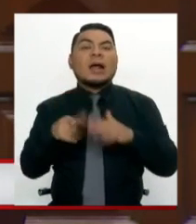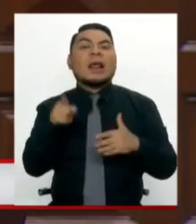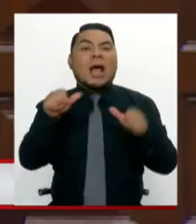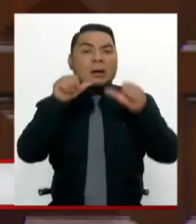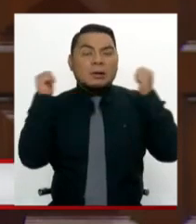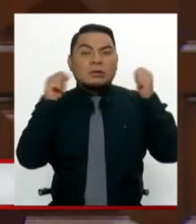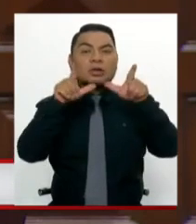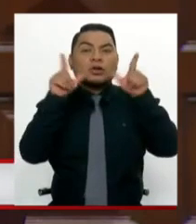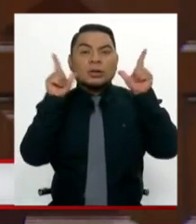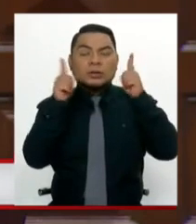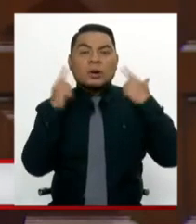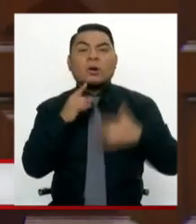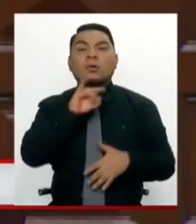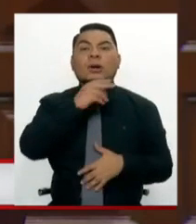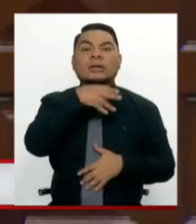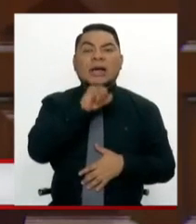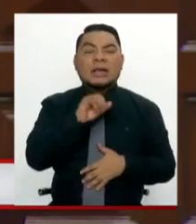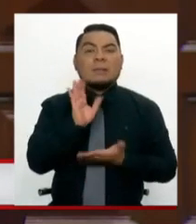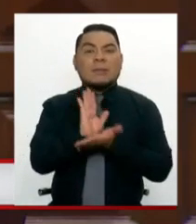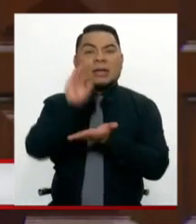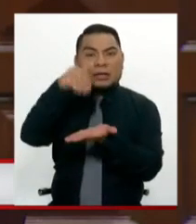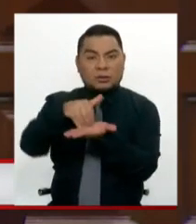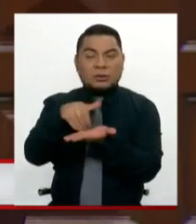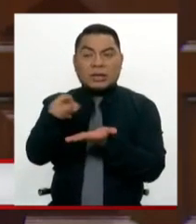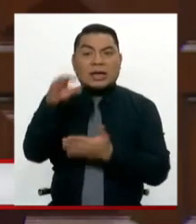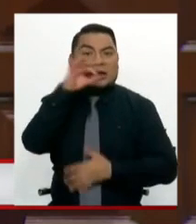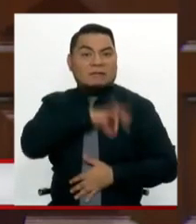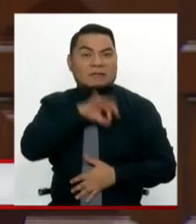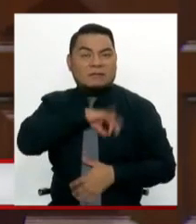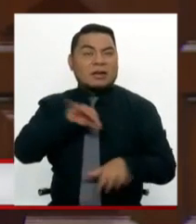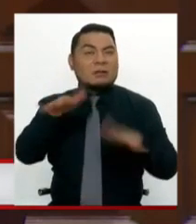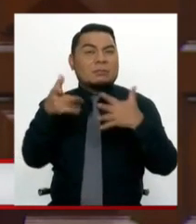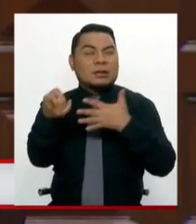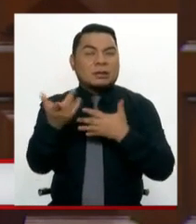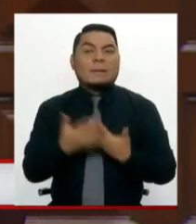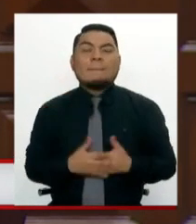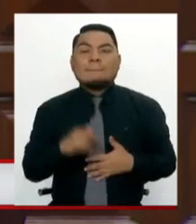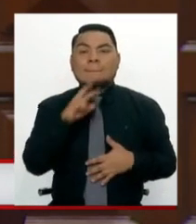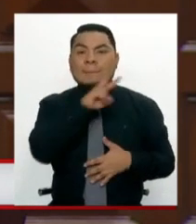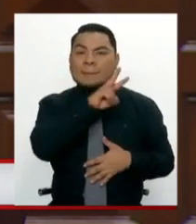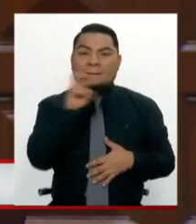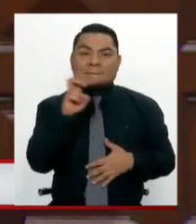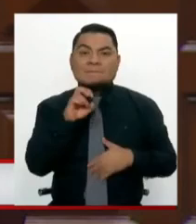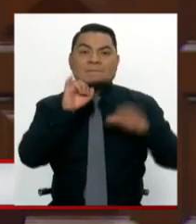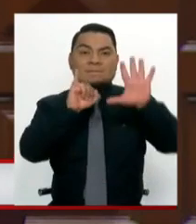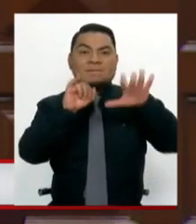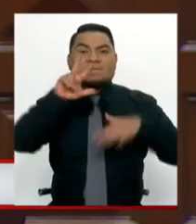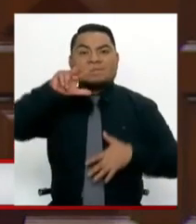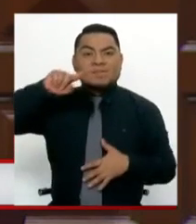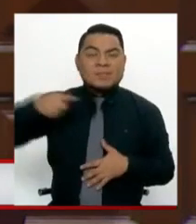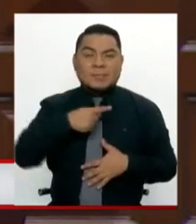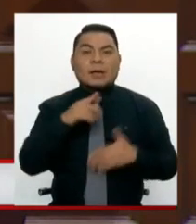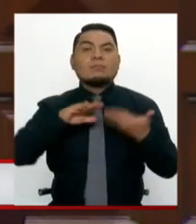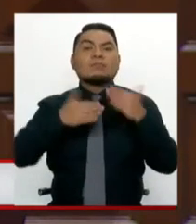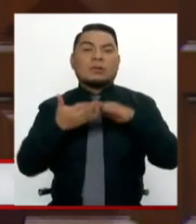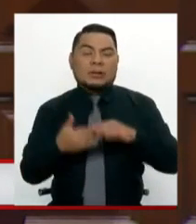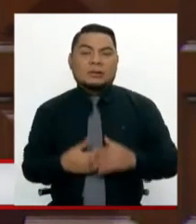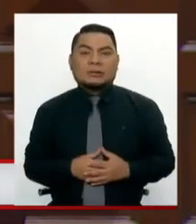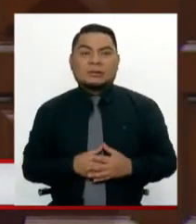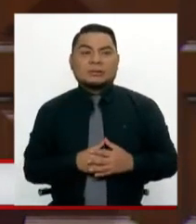Loreto, Ucayali y Madre de Dios, beneficiando a un total de 263.000